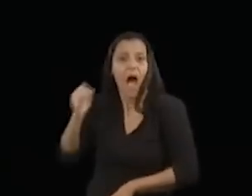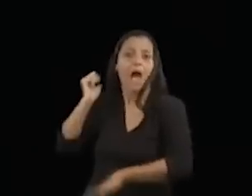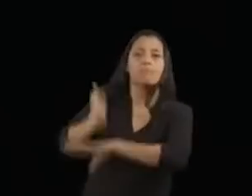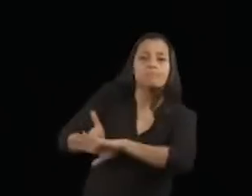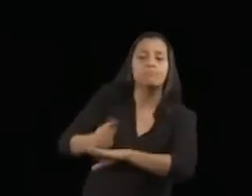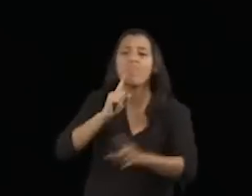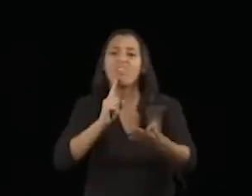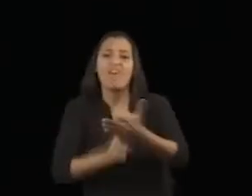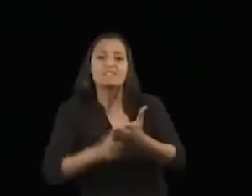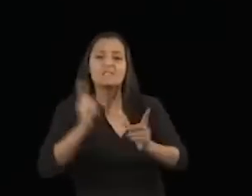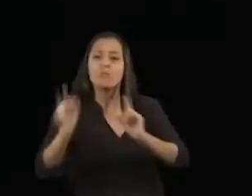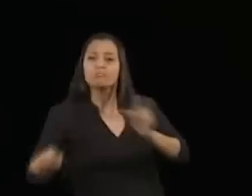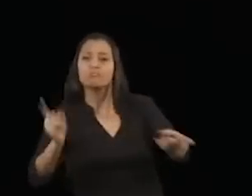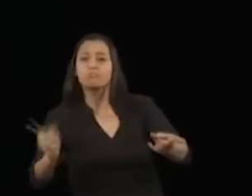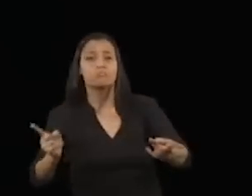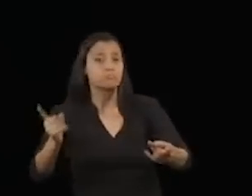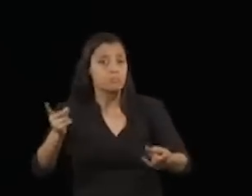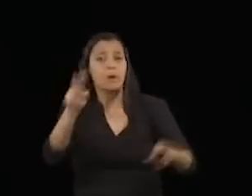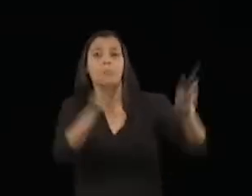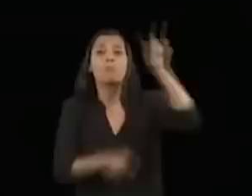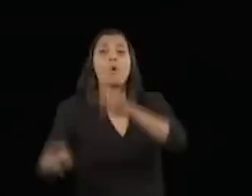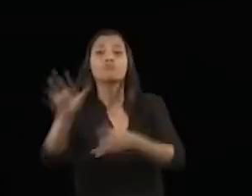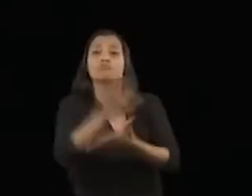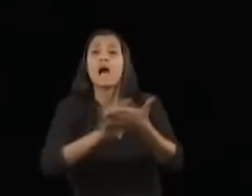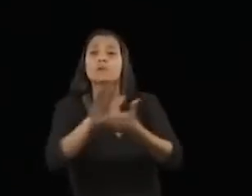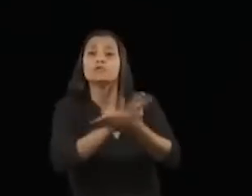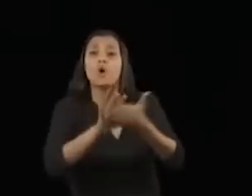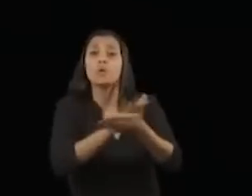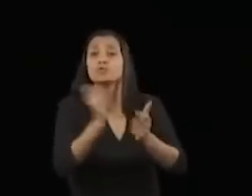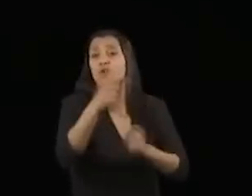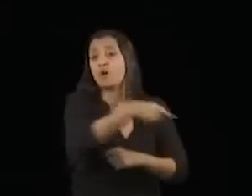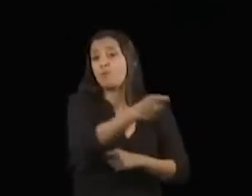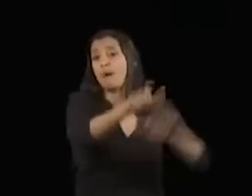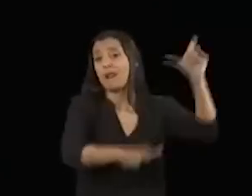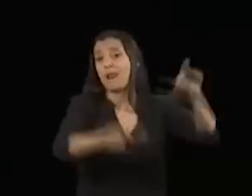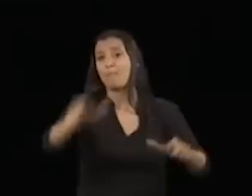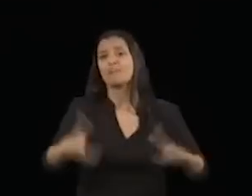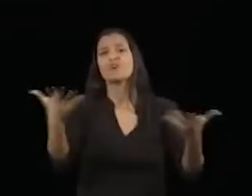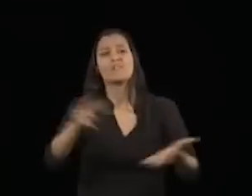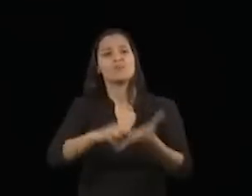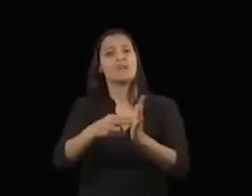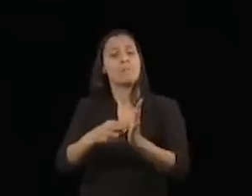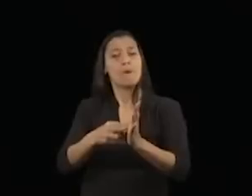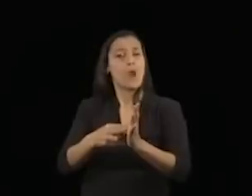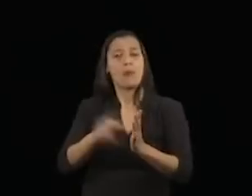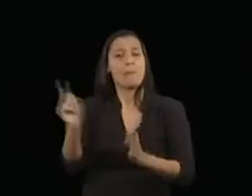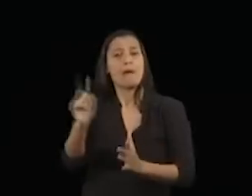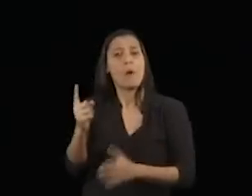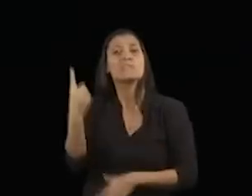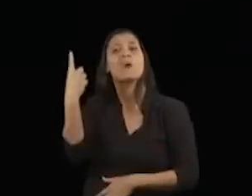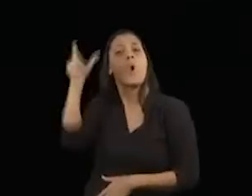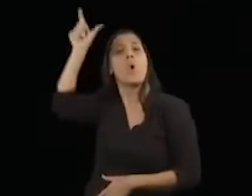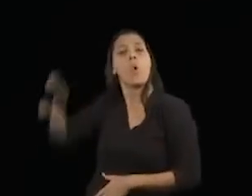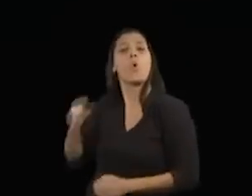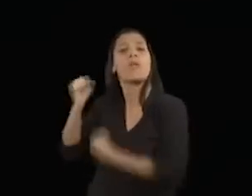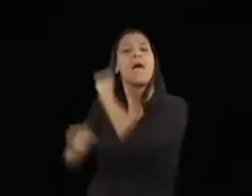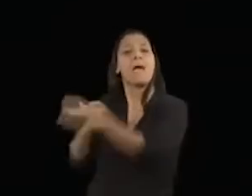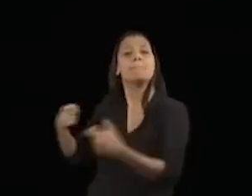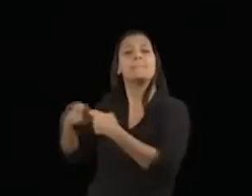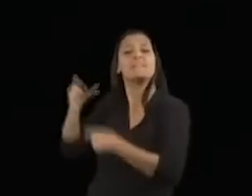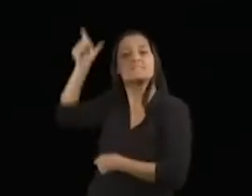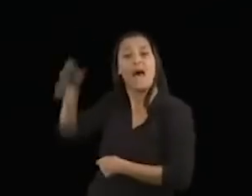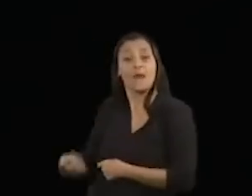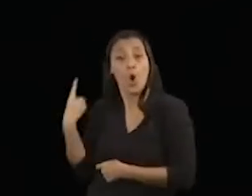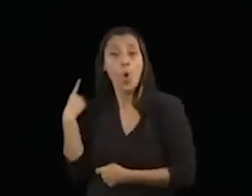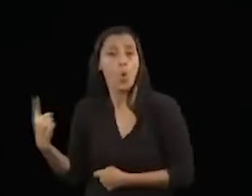que sea arreglado por el gobierno, que eso es otro problema. Pero el problema ahí no es el que haya un solo empresario, sino que el problema es que está